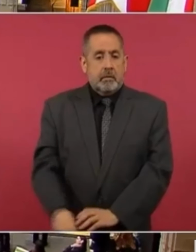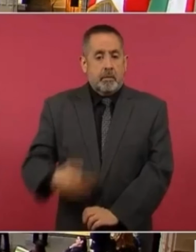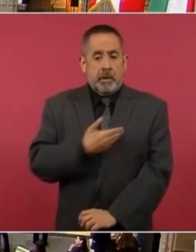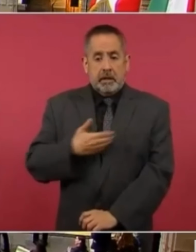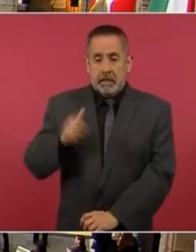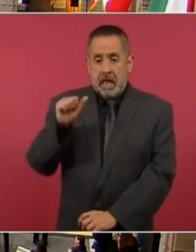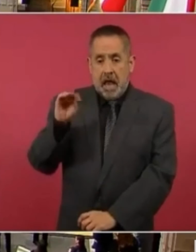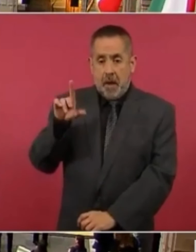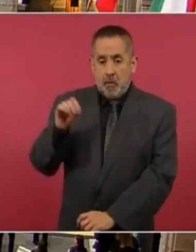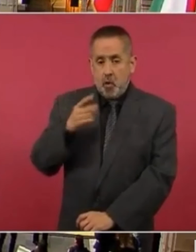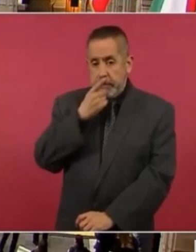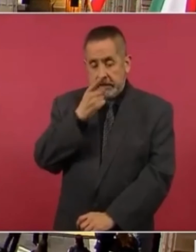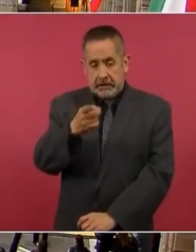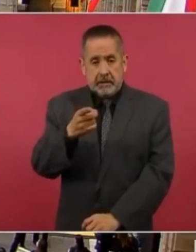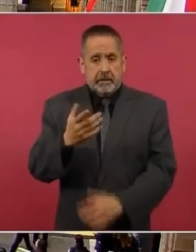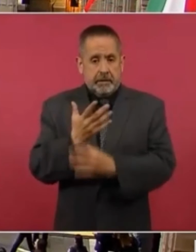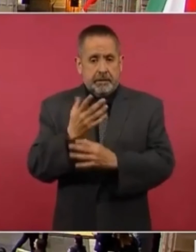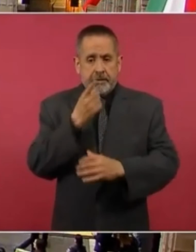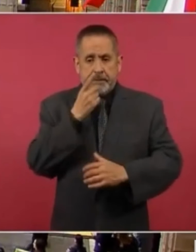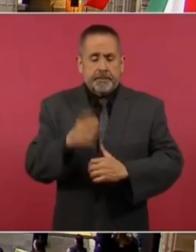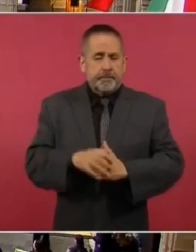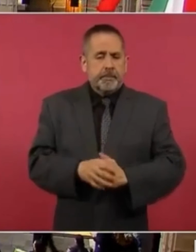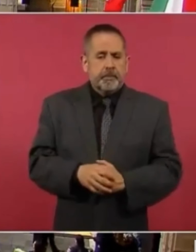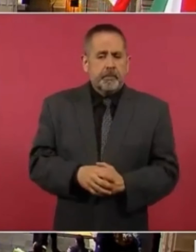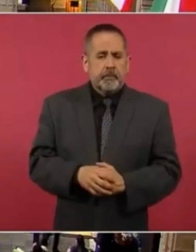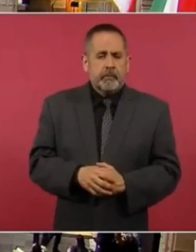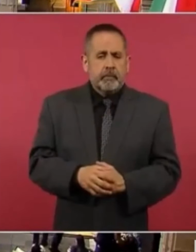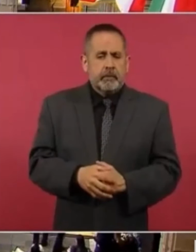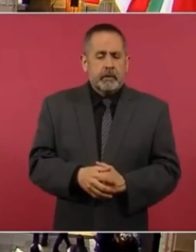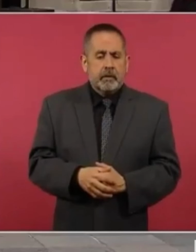Así como les comentaba que